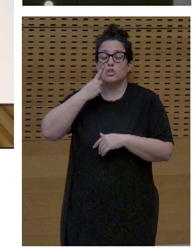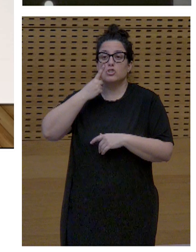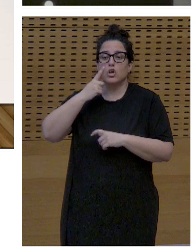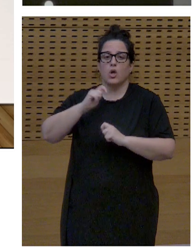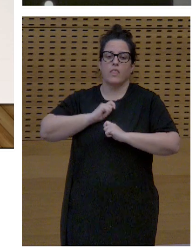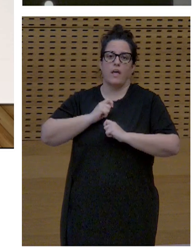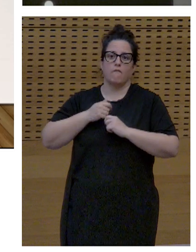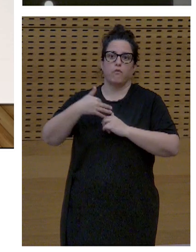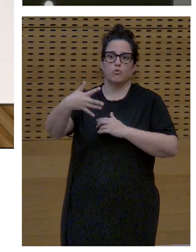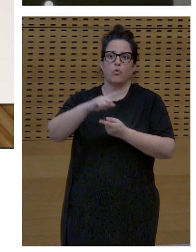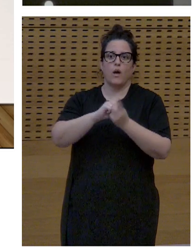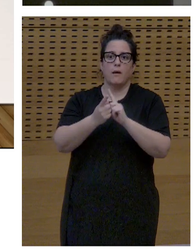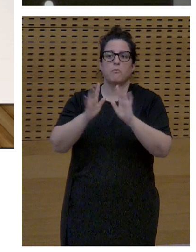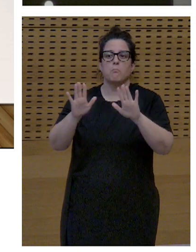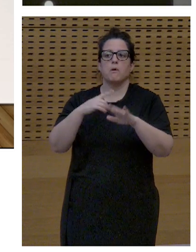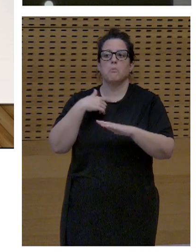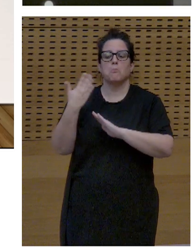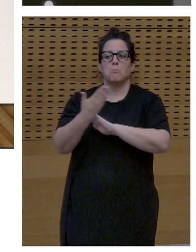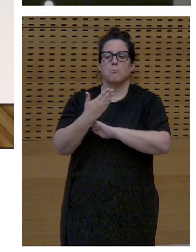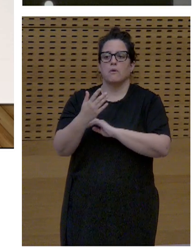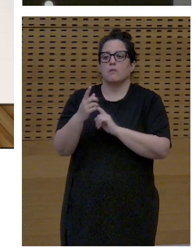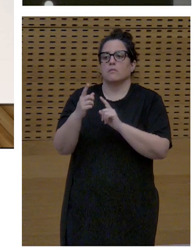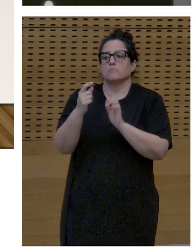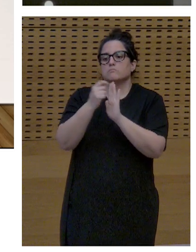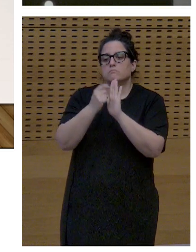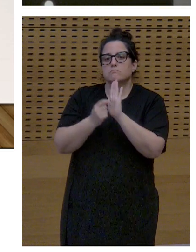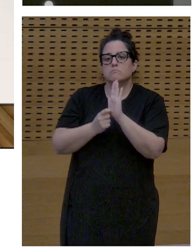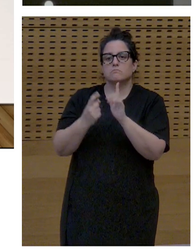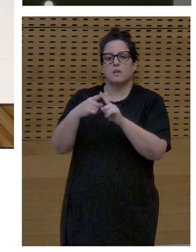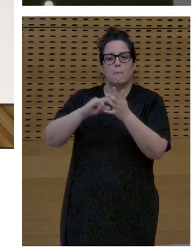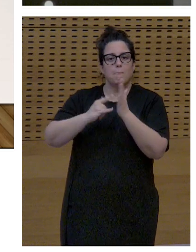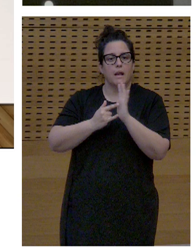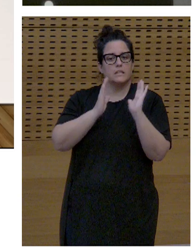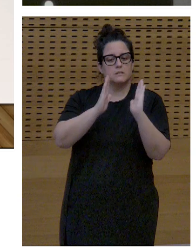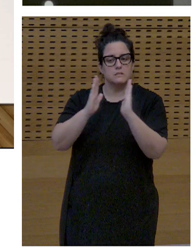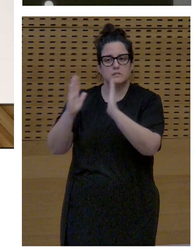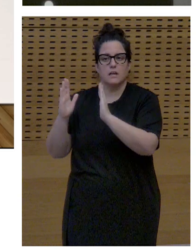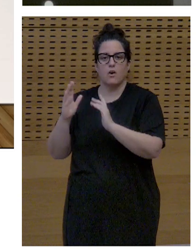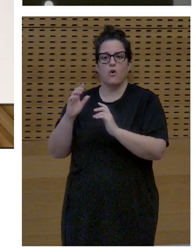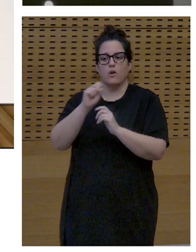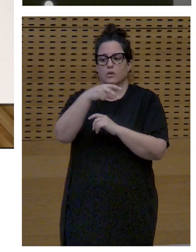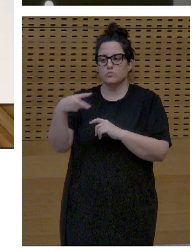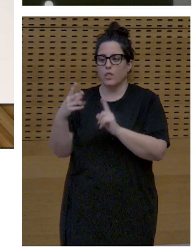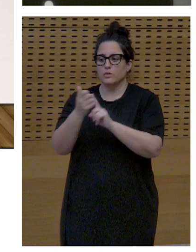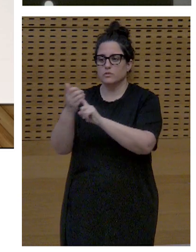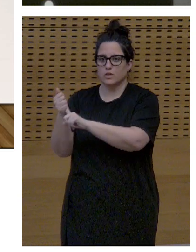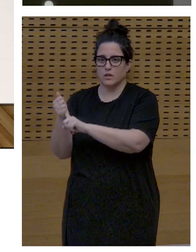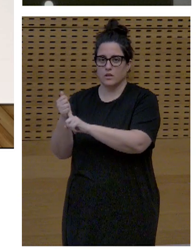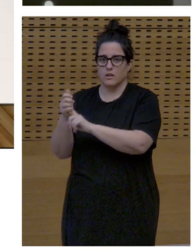un camino para vivir con la enfermedad mediante planes específicos y resultados esperados. Llegar a ese punto lleva un